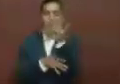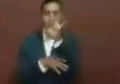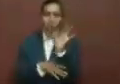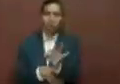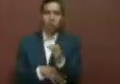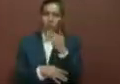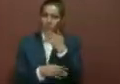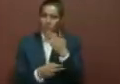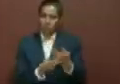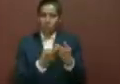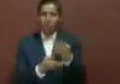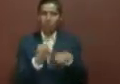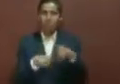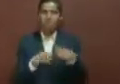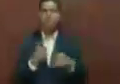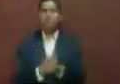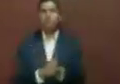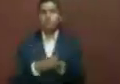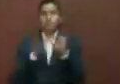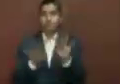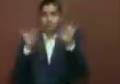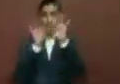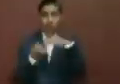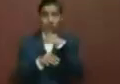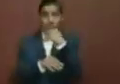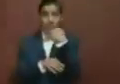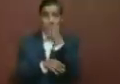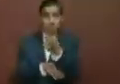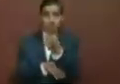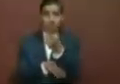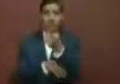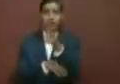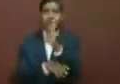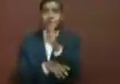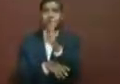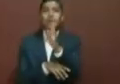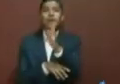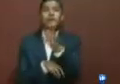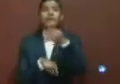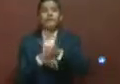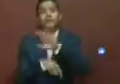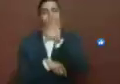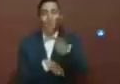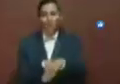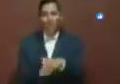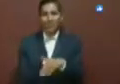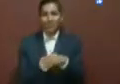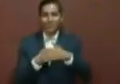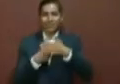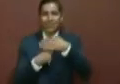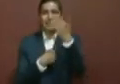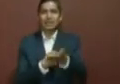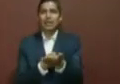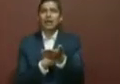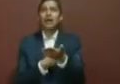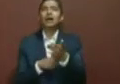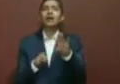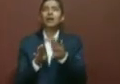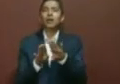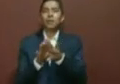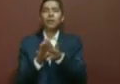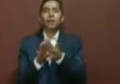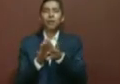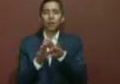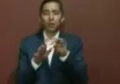10%. Es importante mencionar que la temporada de Noche de Ánimas o Noche de Muertos ya se ha extendido más allá de la